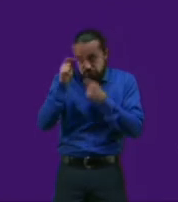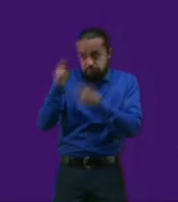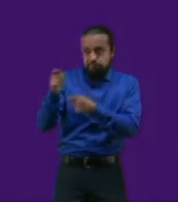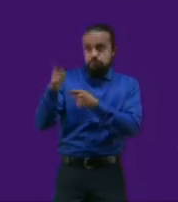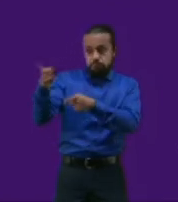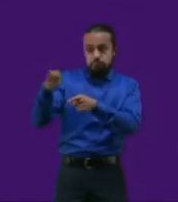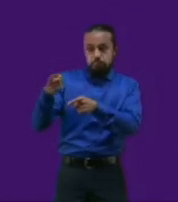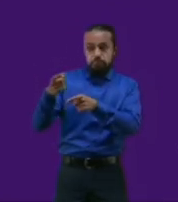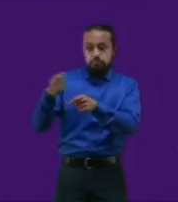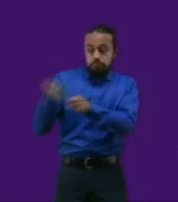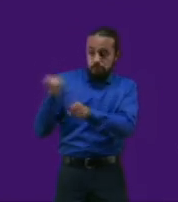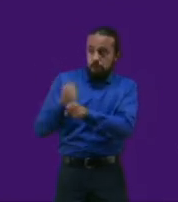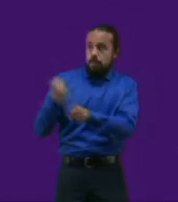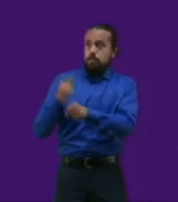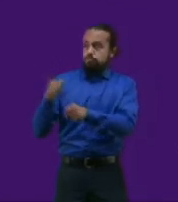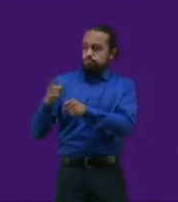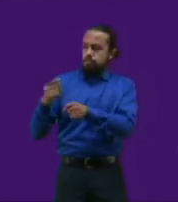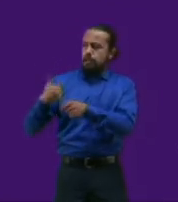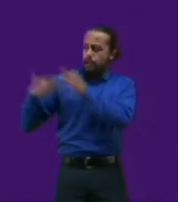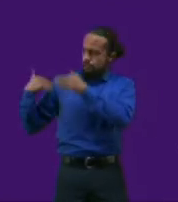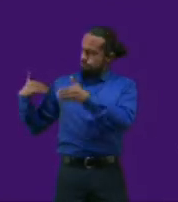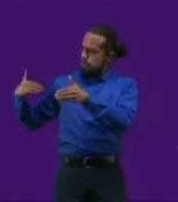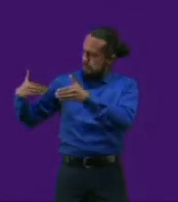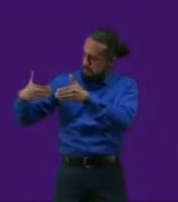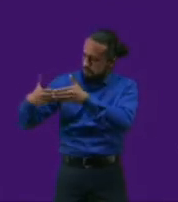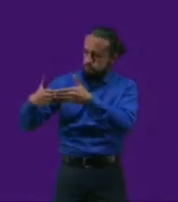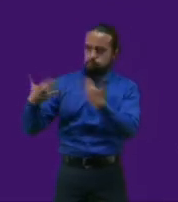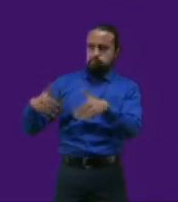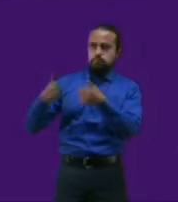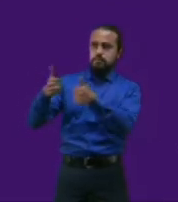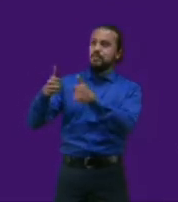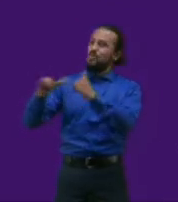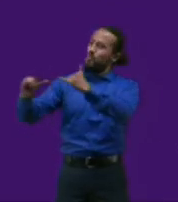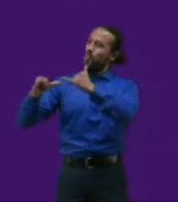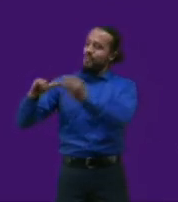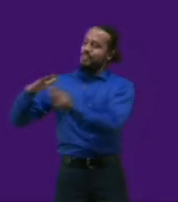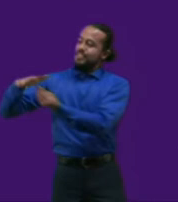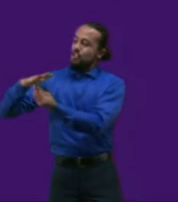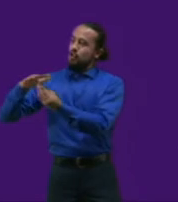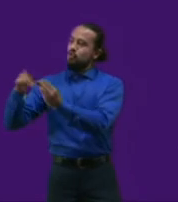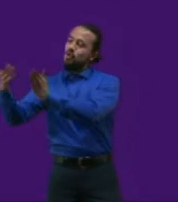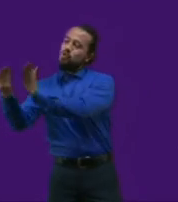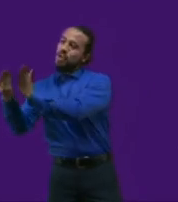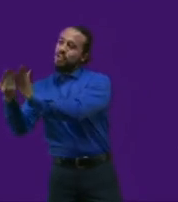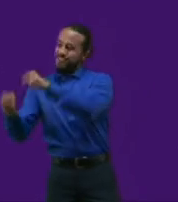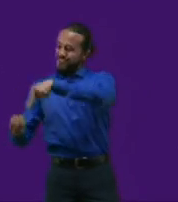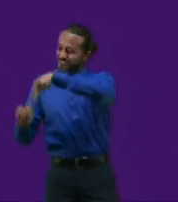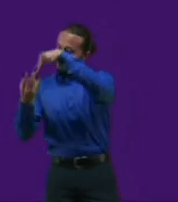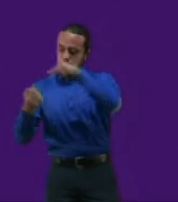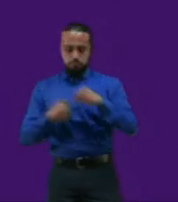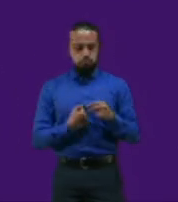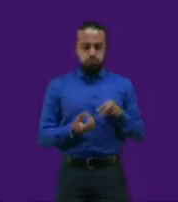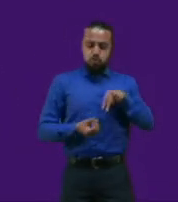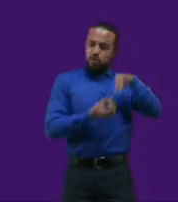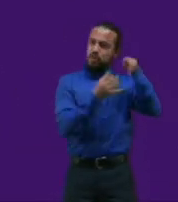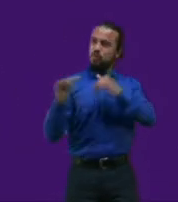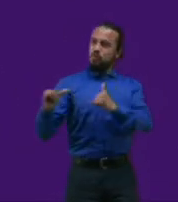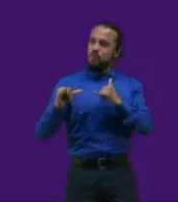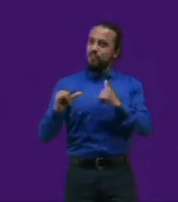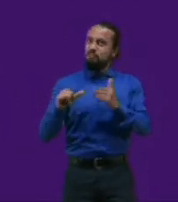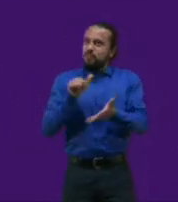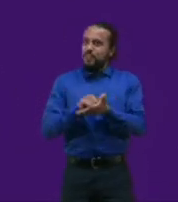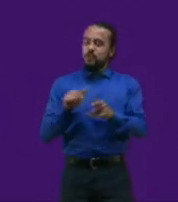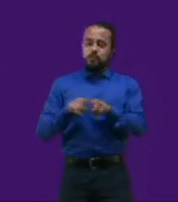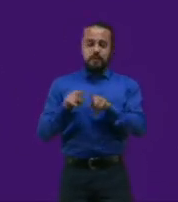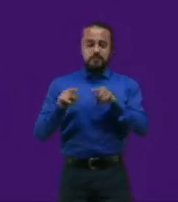me parece genial todo lo que has hecho. Estamos en el mismo sector, que es el educativo, y por eso me encanta, porque